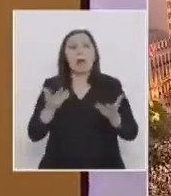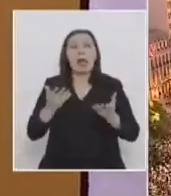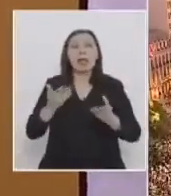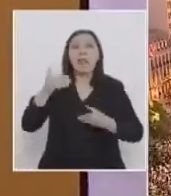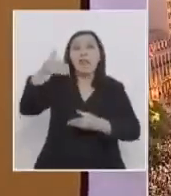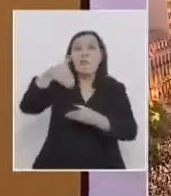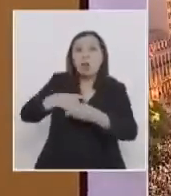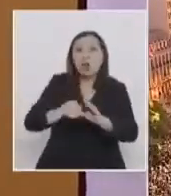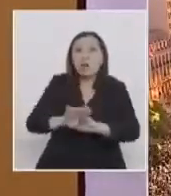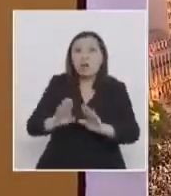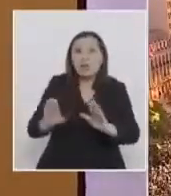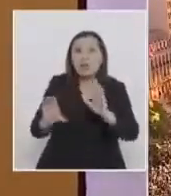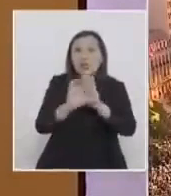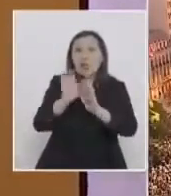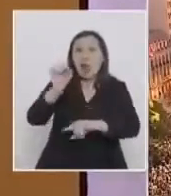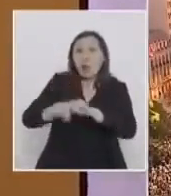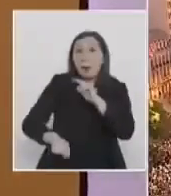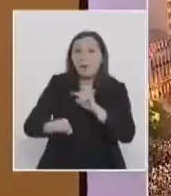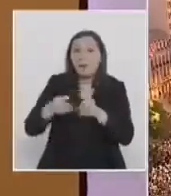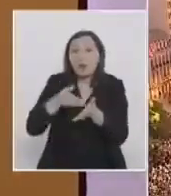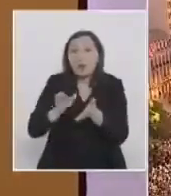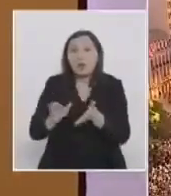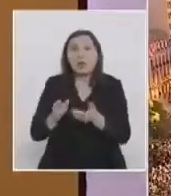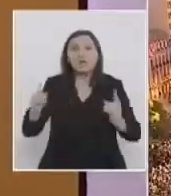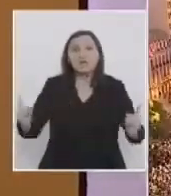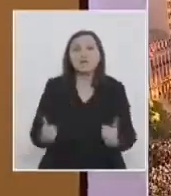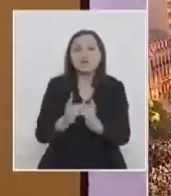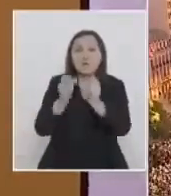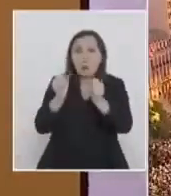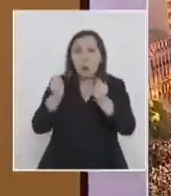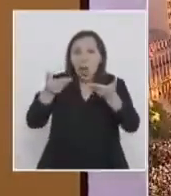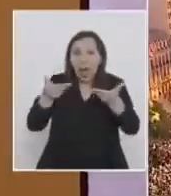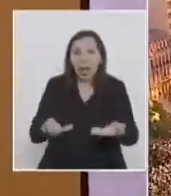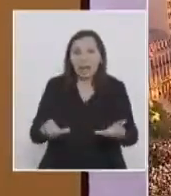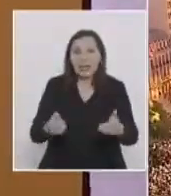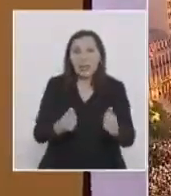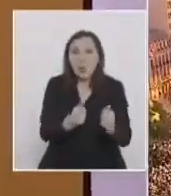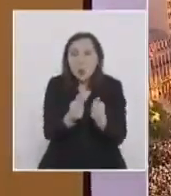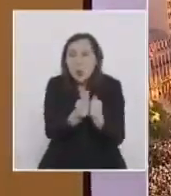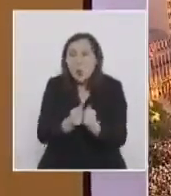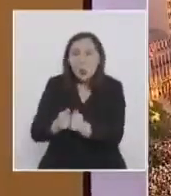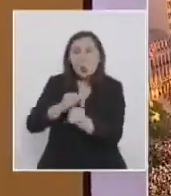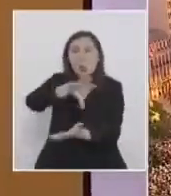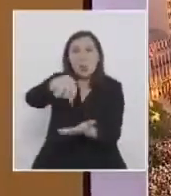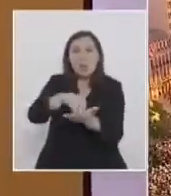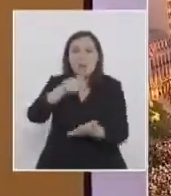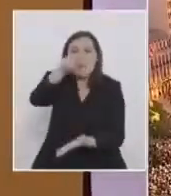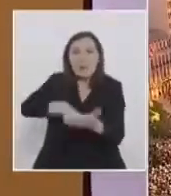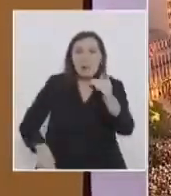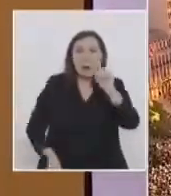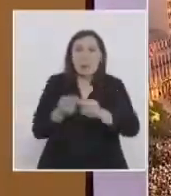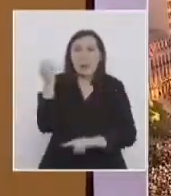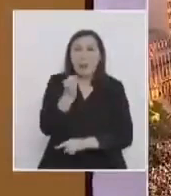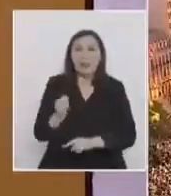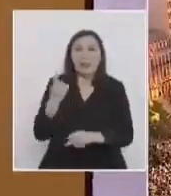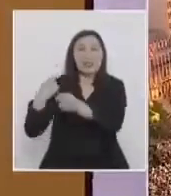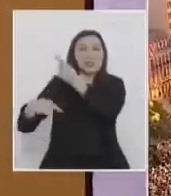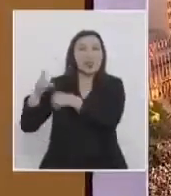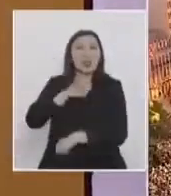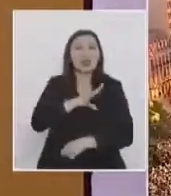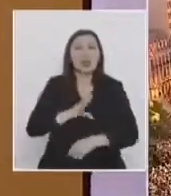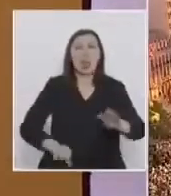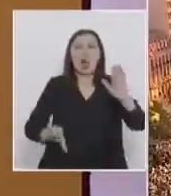sea un punto de encuentro y no de división, y podamos aquí, junto al pueblo, firmar por primera vez en la historia de Chile